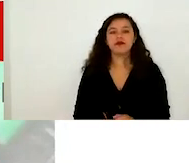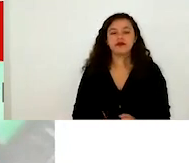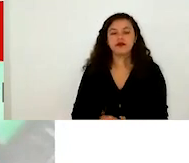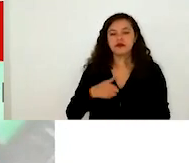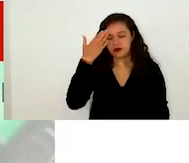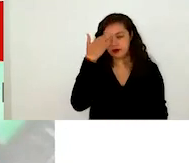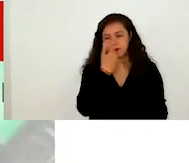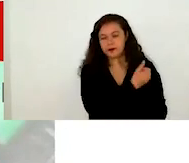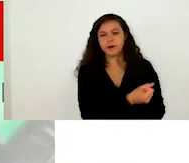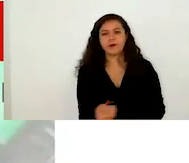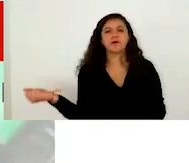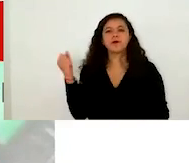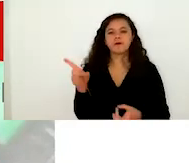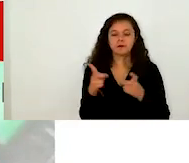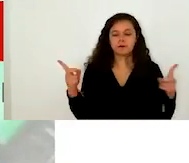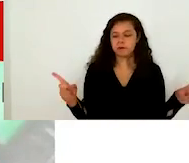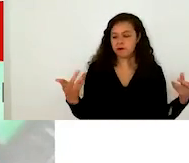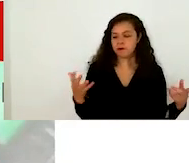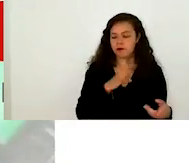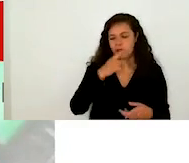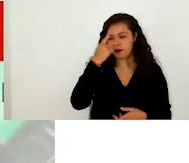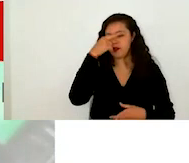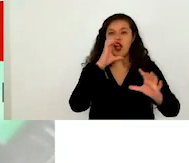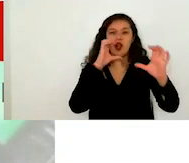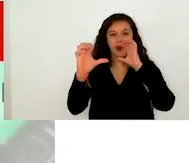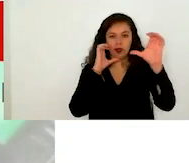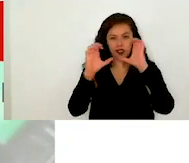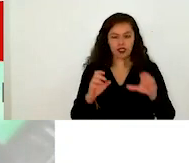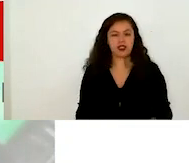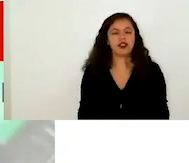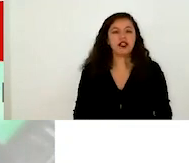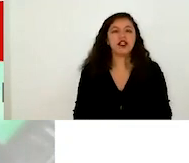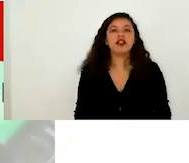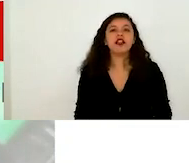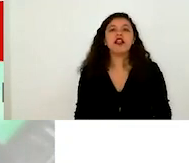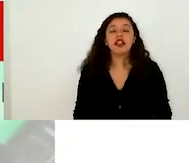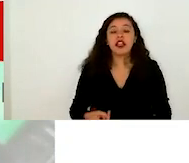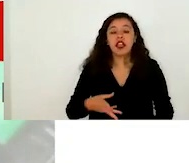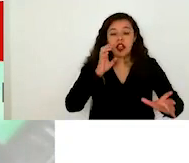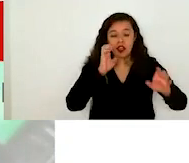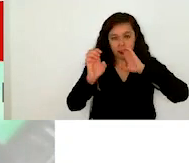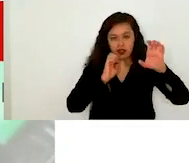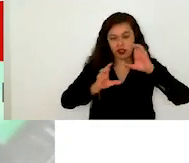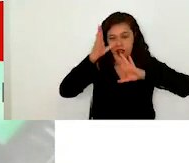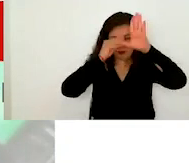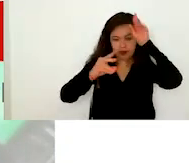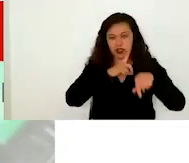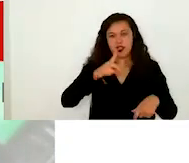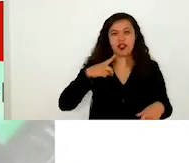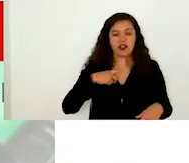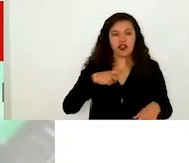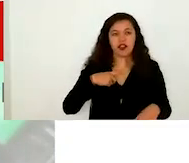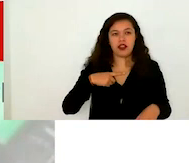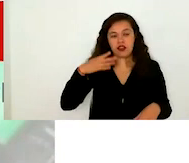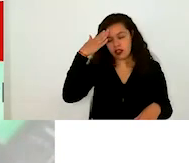vamos a ponerle a desarrollar es precisamente a comunicarnos dentro de esta comunicación tendremos que aprender a desarrollar otra